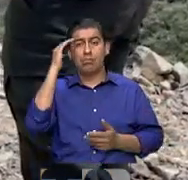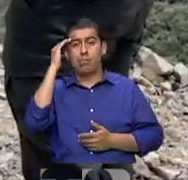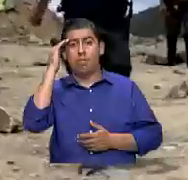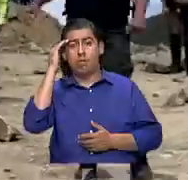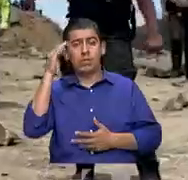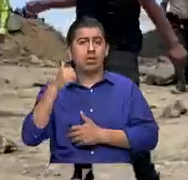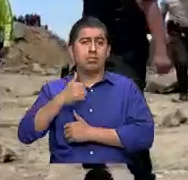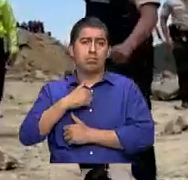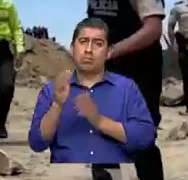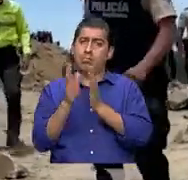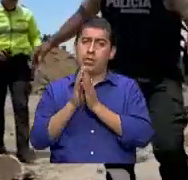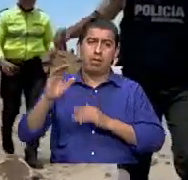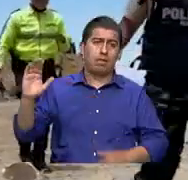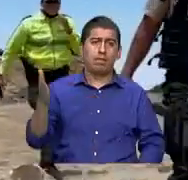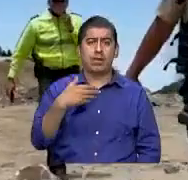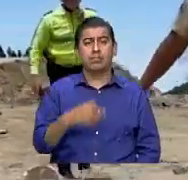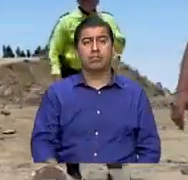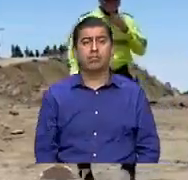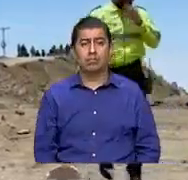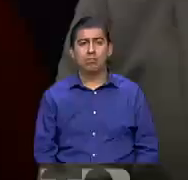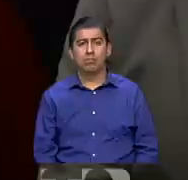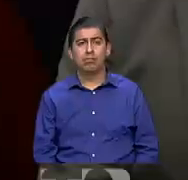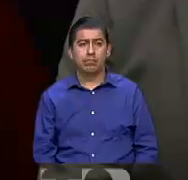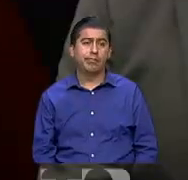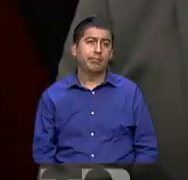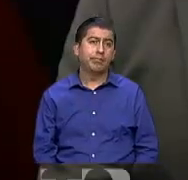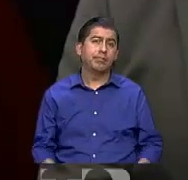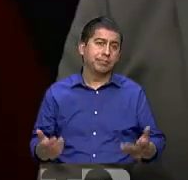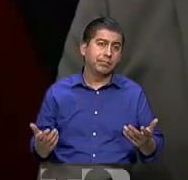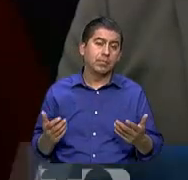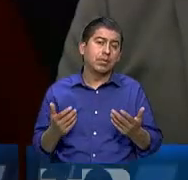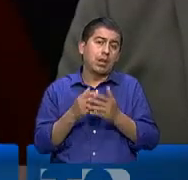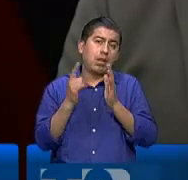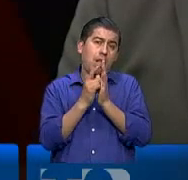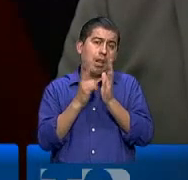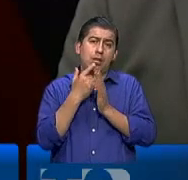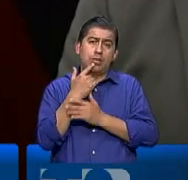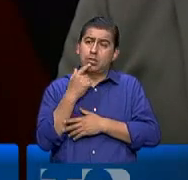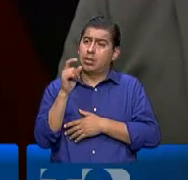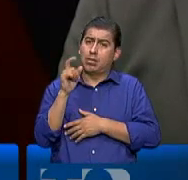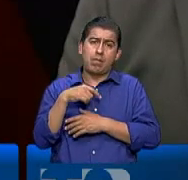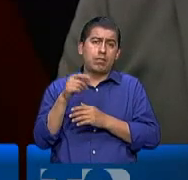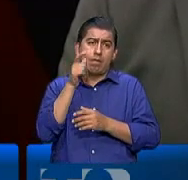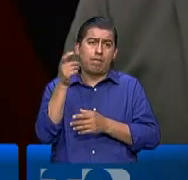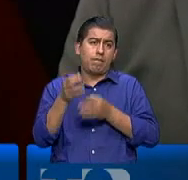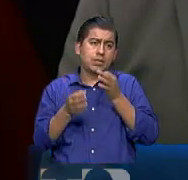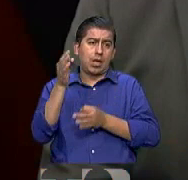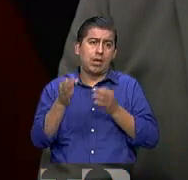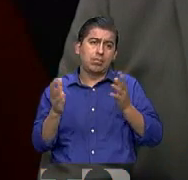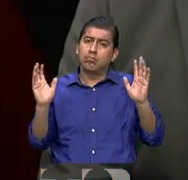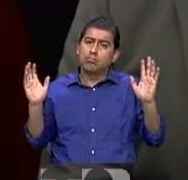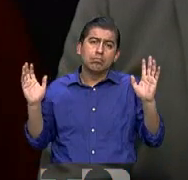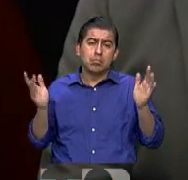de militares y policías en la zona. En cualquier caso, pues nuestro rol va a ser cumplir, por supuesto, todo lo que señale la Fiscalía y dar todo el